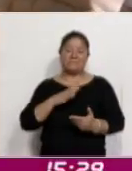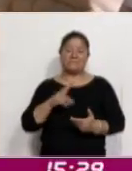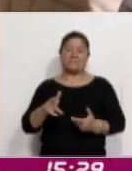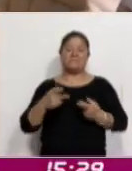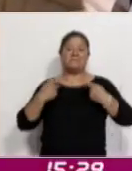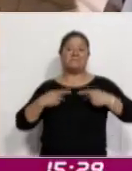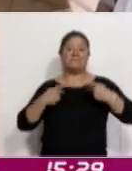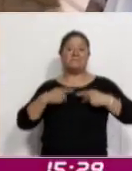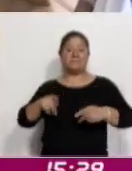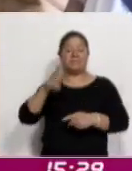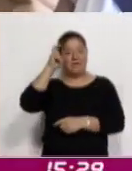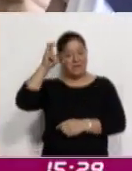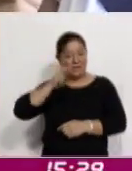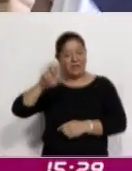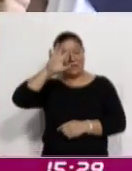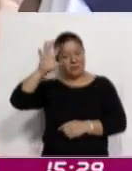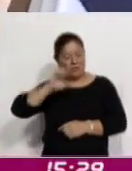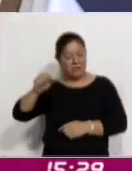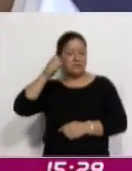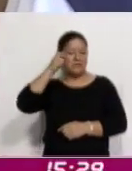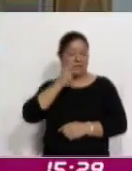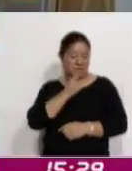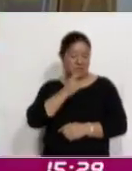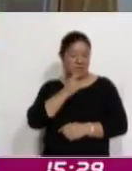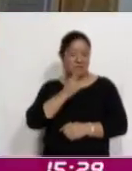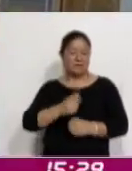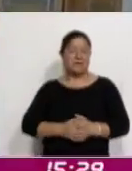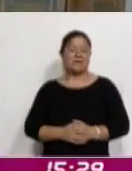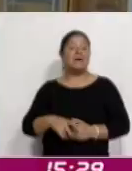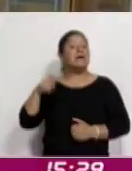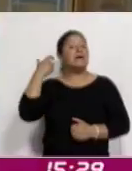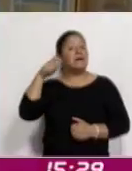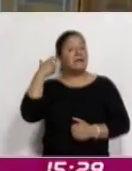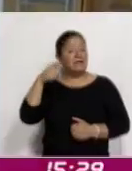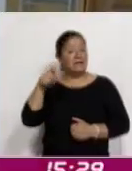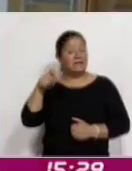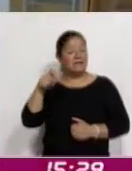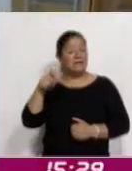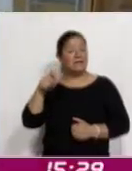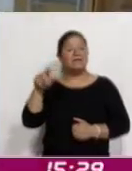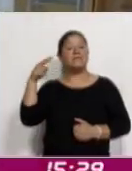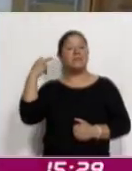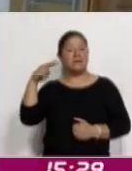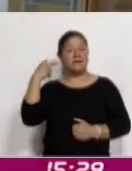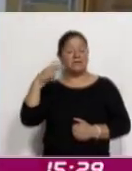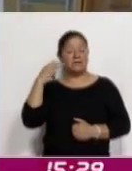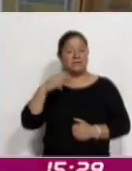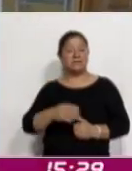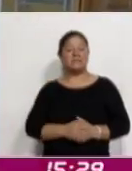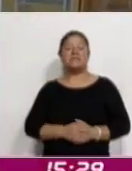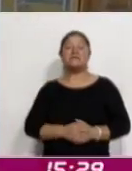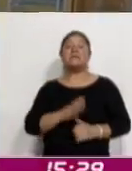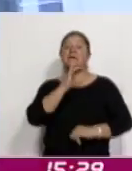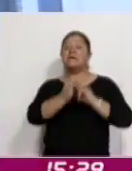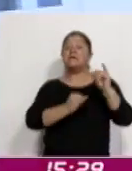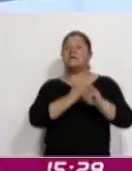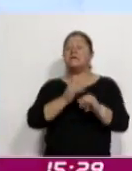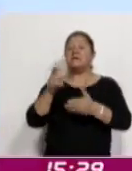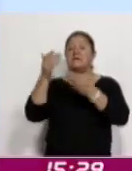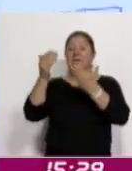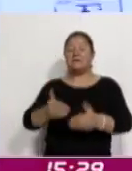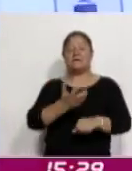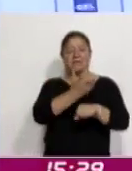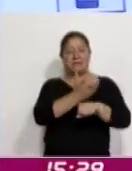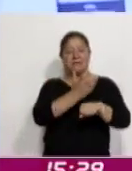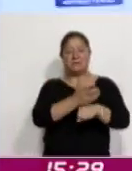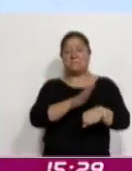personas de Hidalgo, Morelos, de Guerrero, de Querétaro y de Veracruz, a nivel internacional, principalmente de